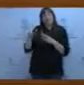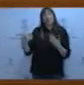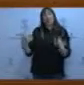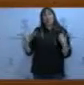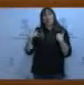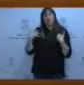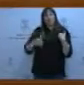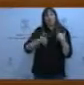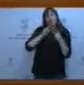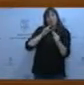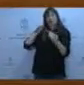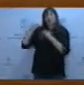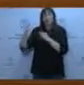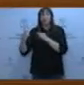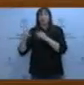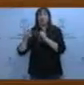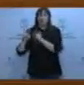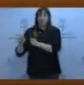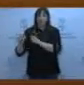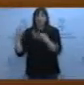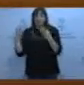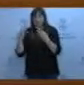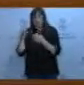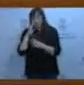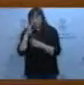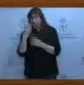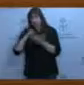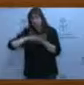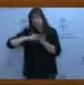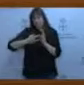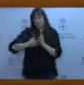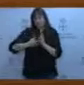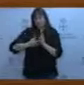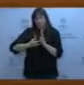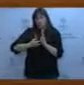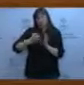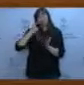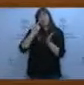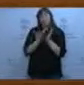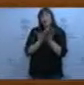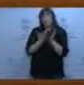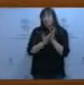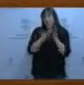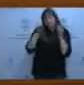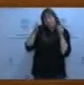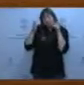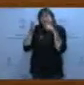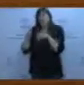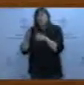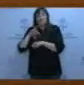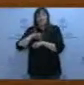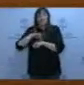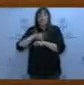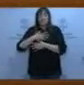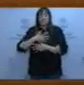respuesta desde el sistema. En este caso, la proposición se ha centrado en el sistema sanitario. Y en este